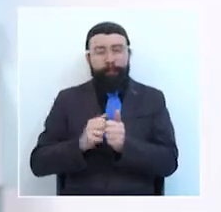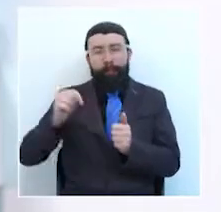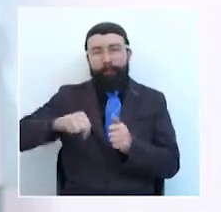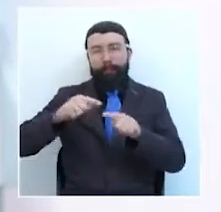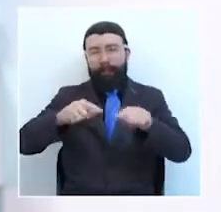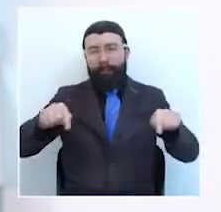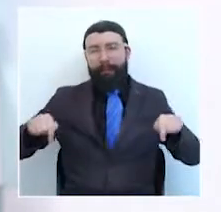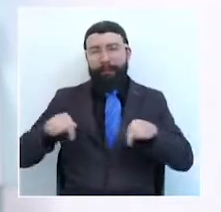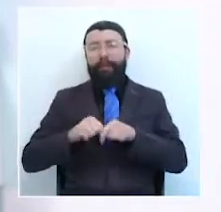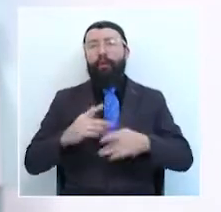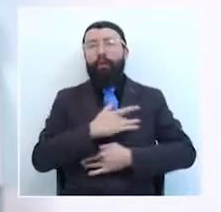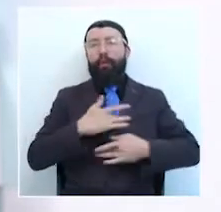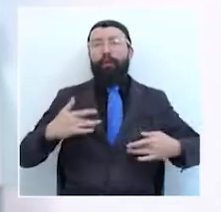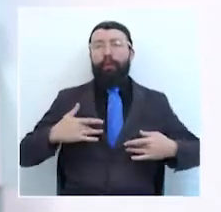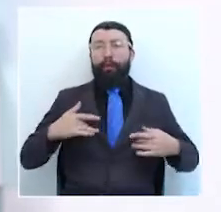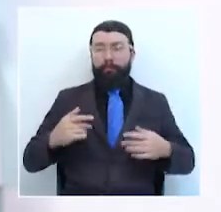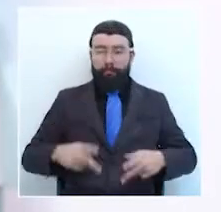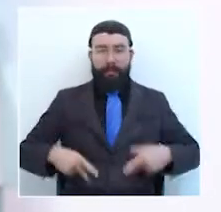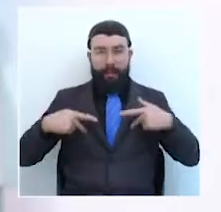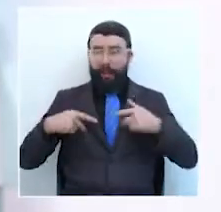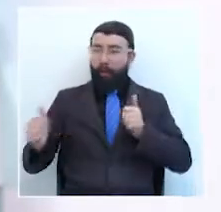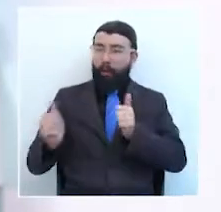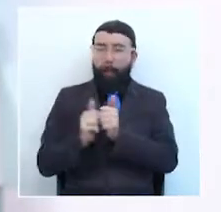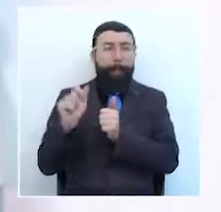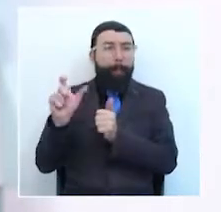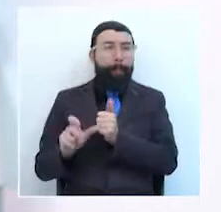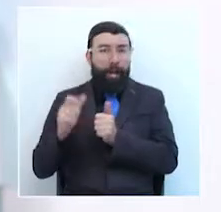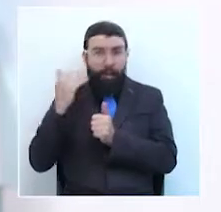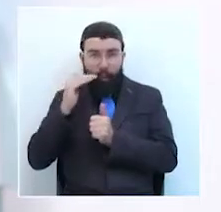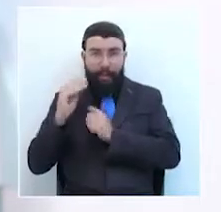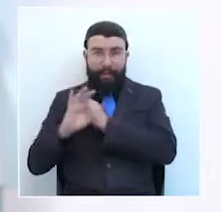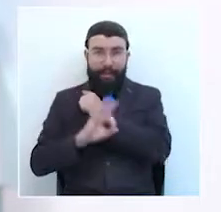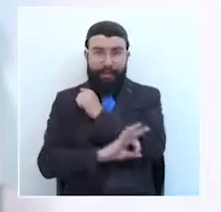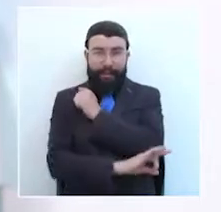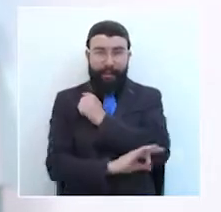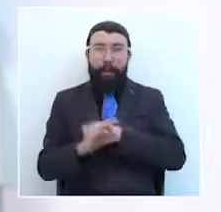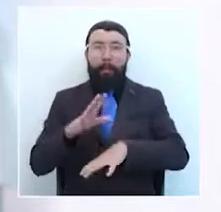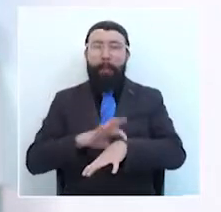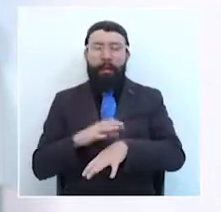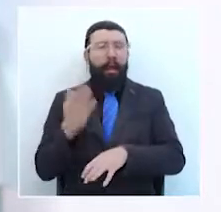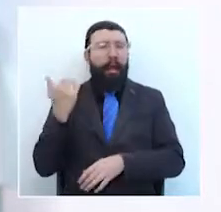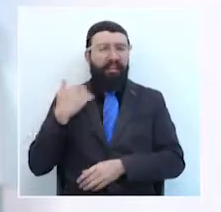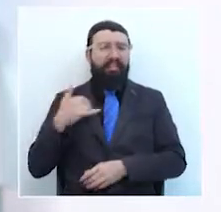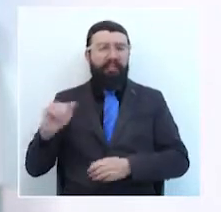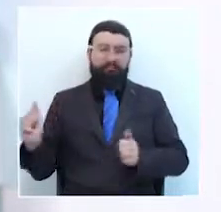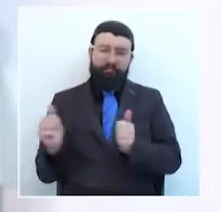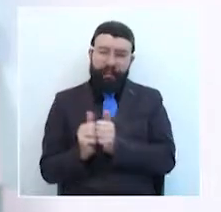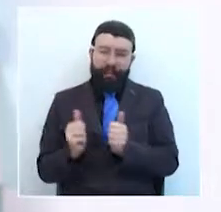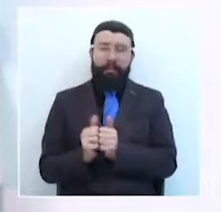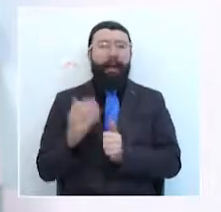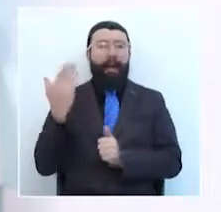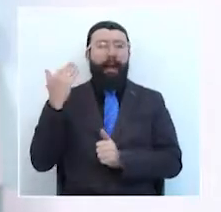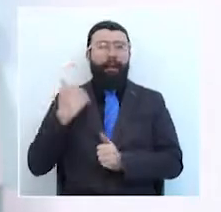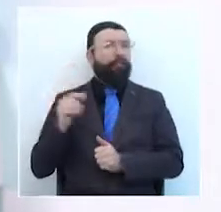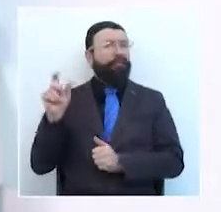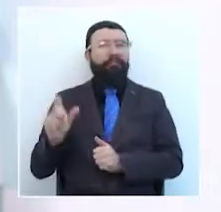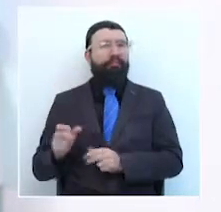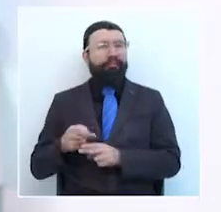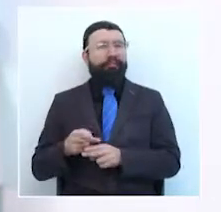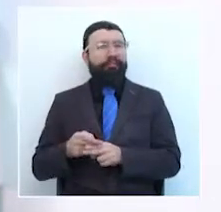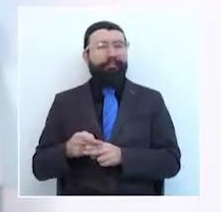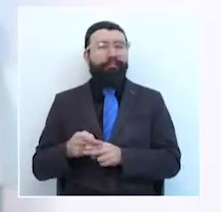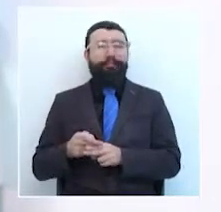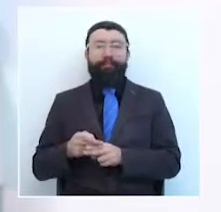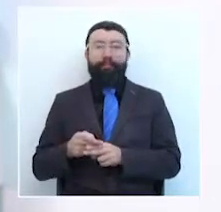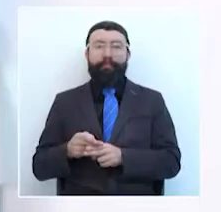de conexión vital una psicóloga que ya ha estado en varias oportunidades con nosotros aquí en él se trata de la